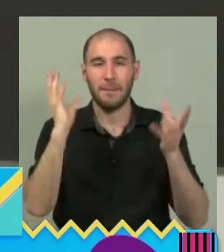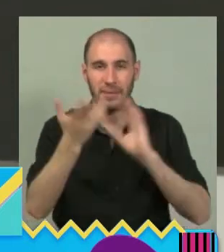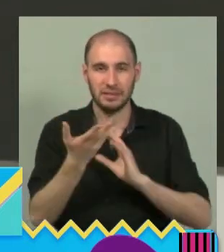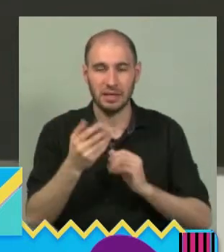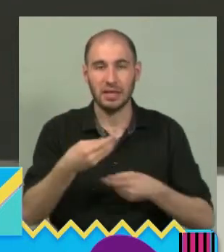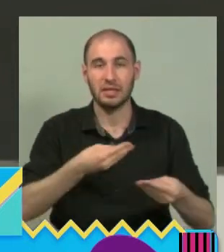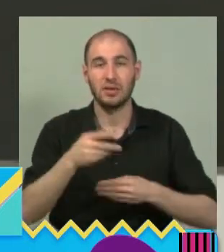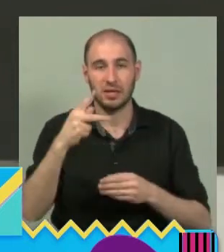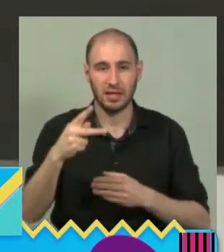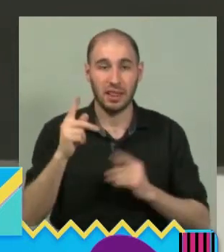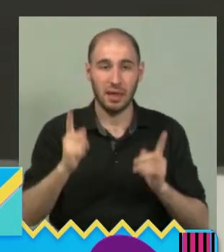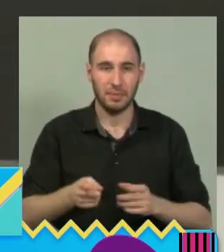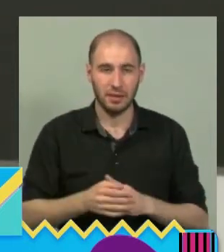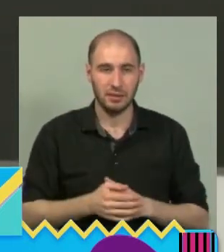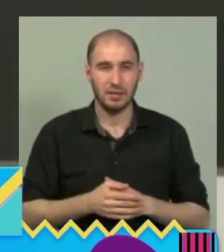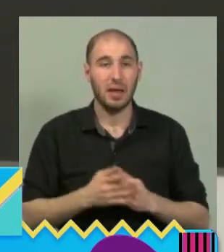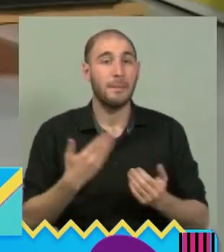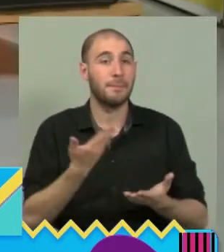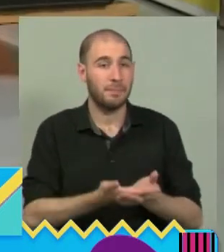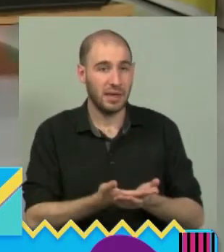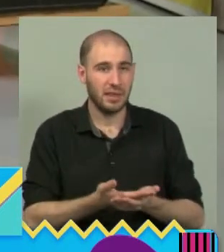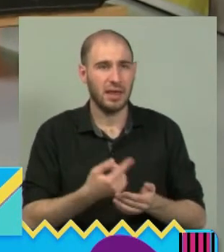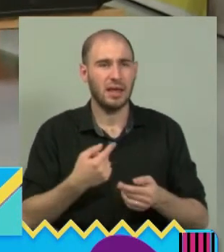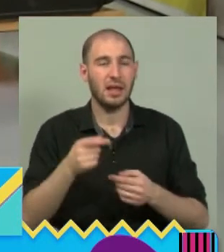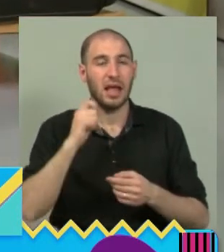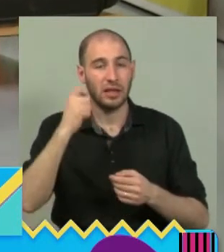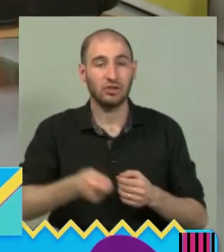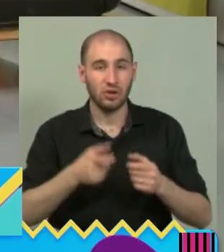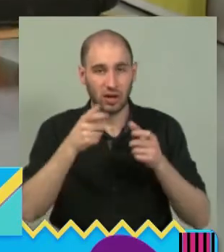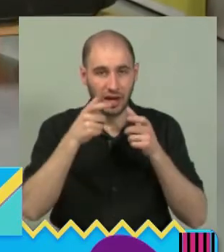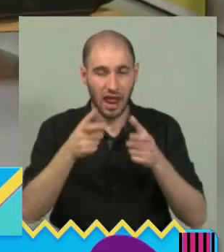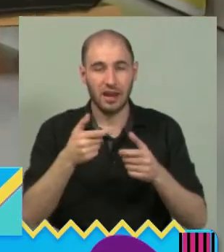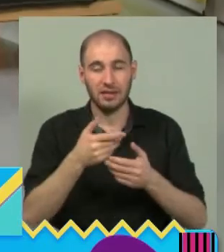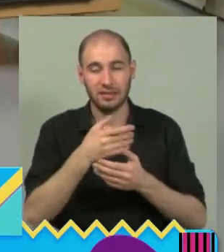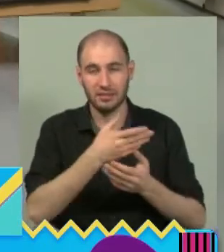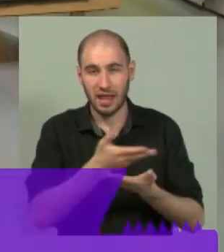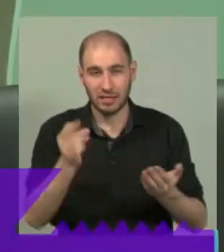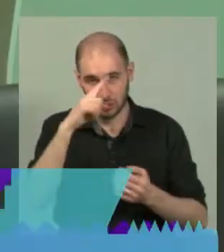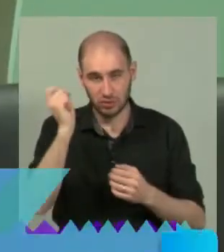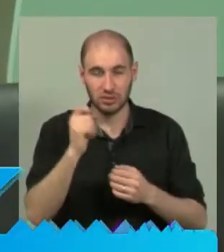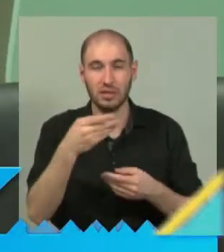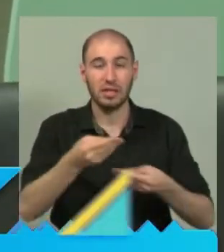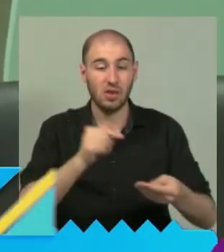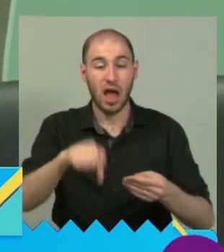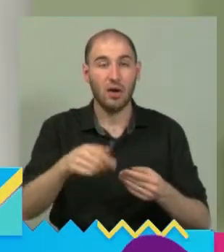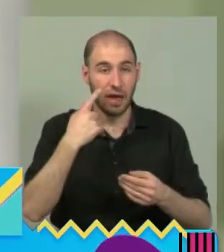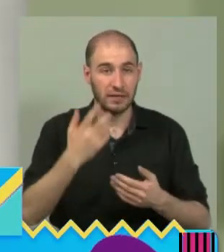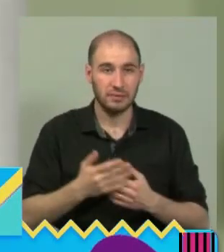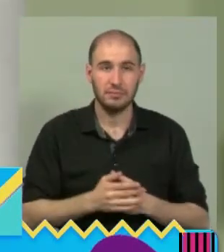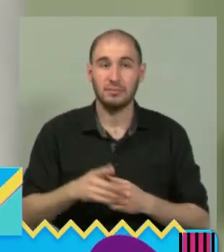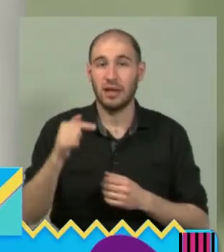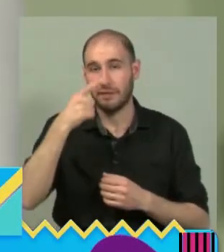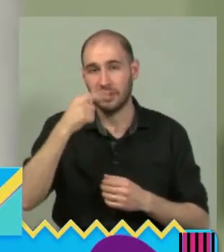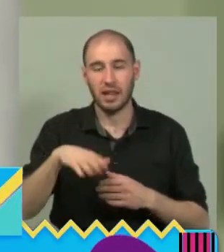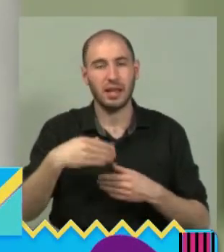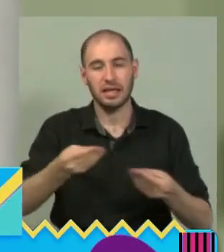la gestión del kirchnerismo también. O sea, y le ha pedido a la Auditoría General de la Nación que informe sobre la gestión actual. Digo que en definitiva va más